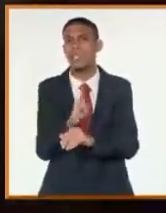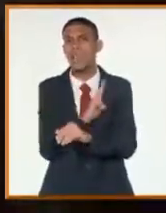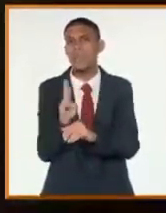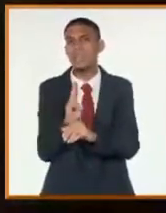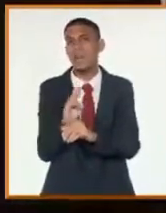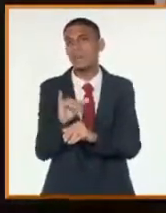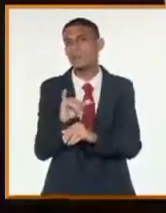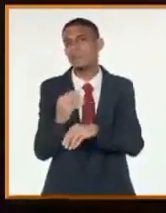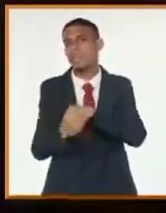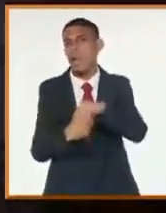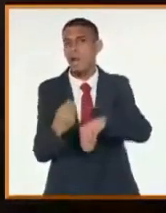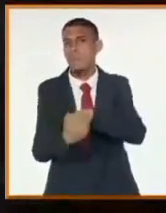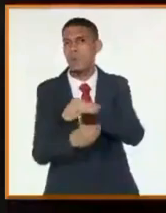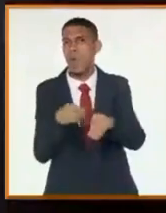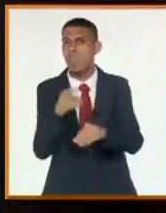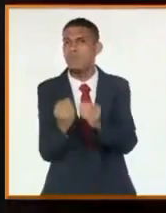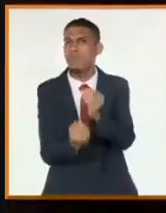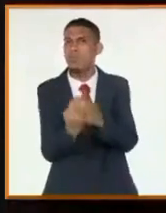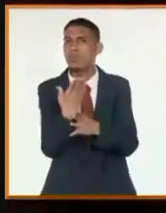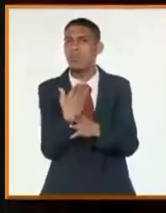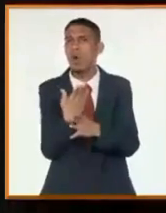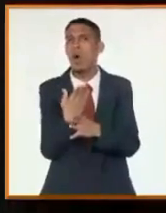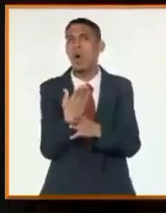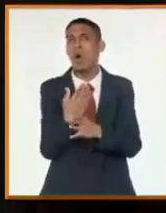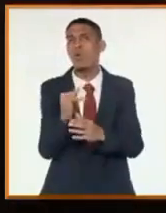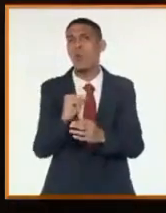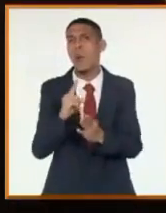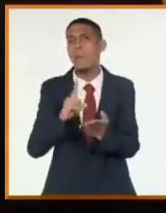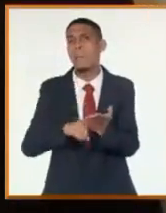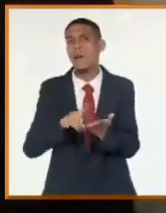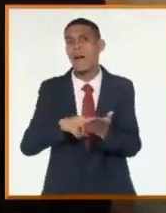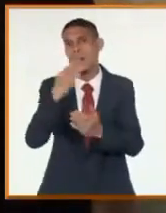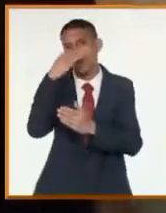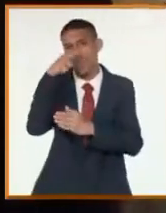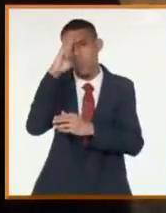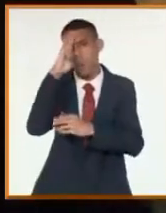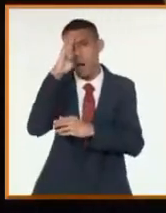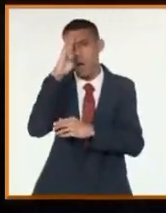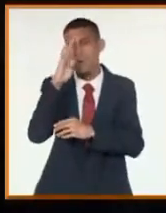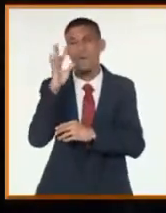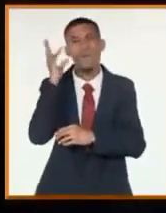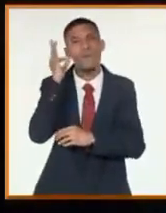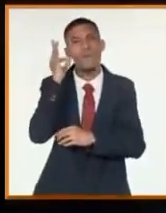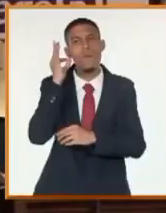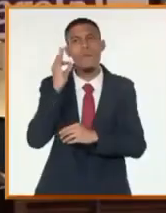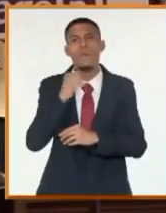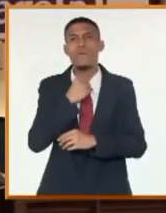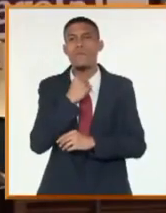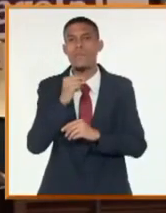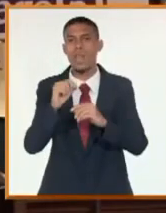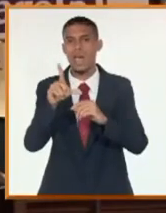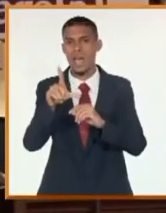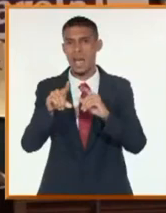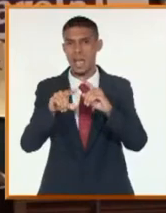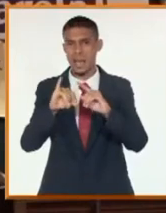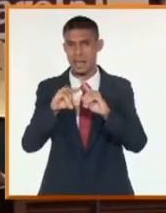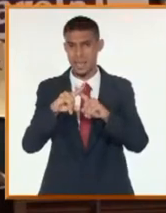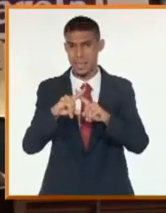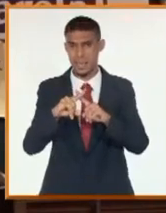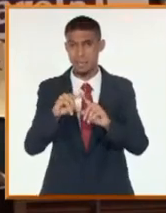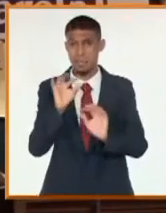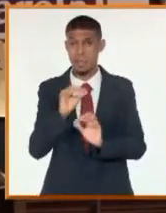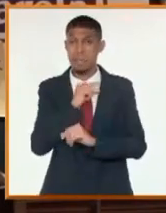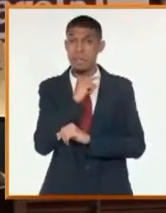una comunidad que fundó el padre cubano Félix Varela. Ahí se le reconoce una importante labor como